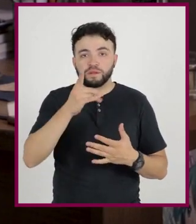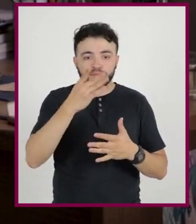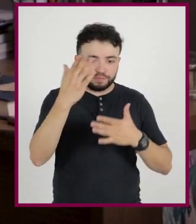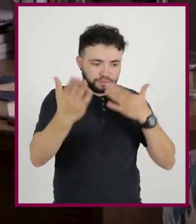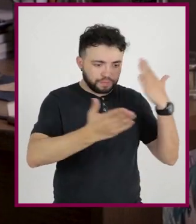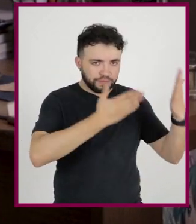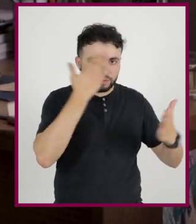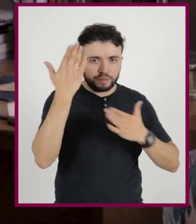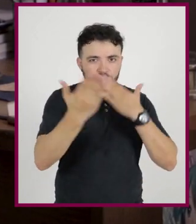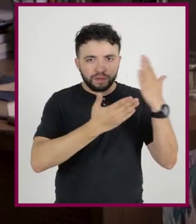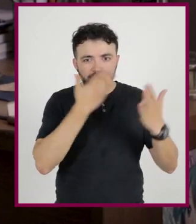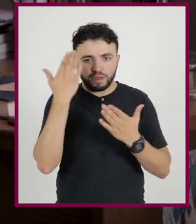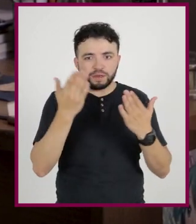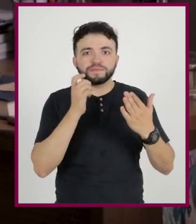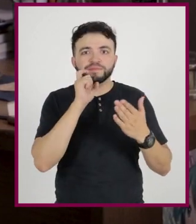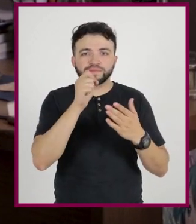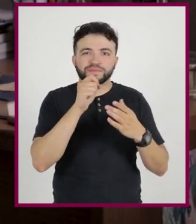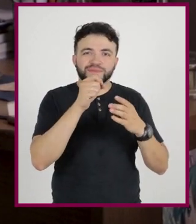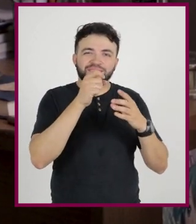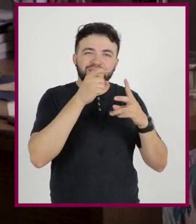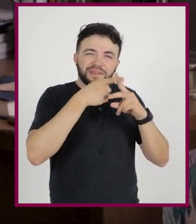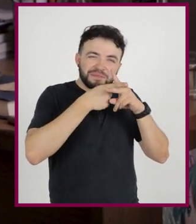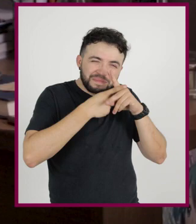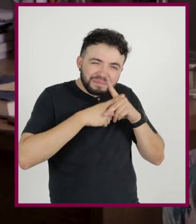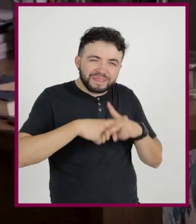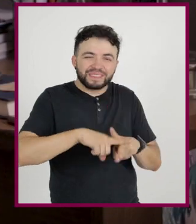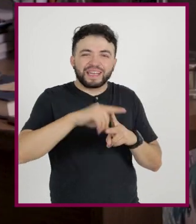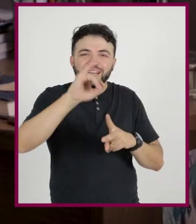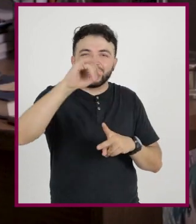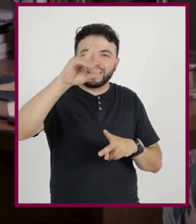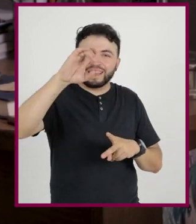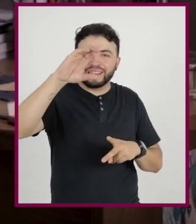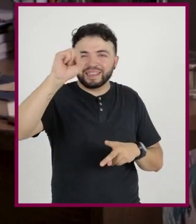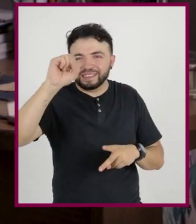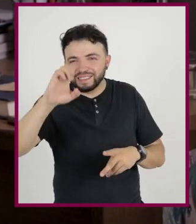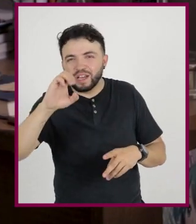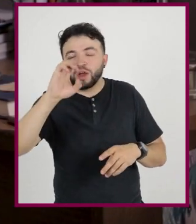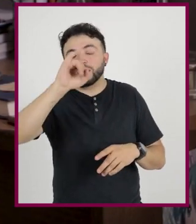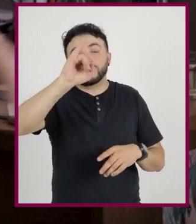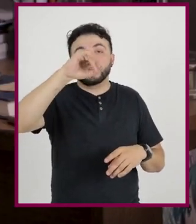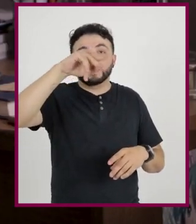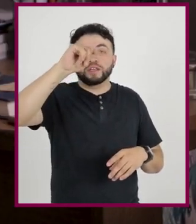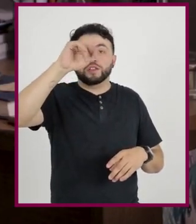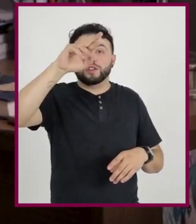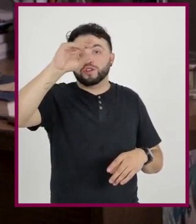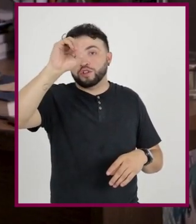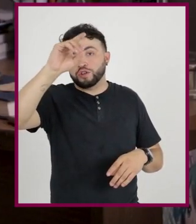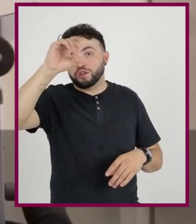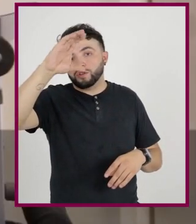introducción o el prólogo de la obra. Ahí regularmente se dan muchos datos que requieres para hacer tu análisis.